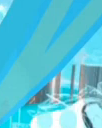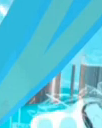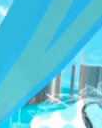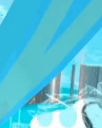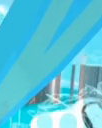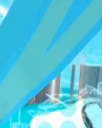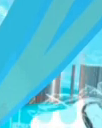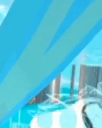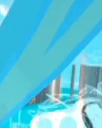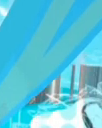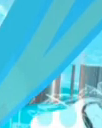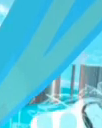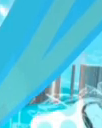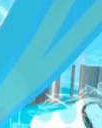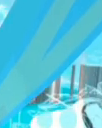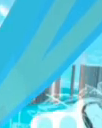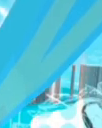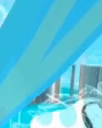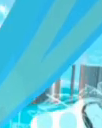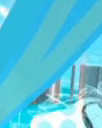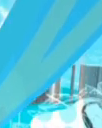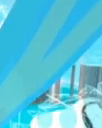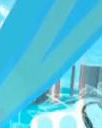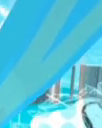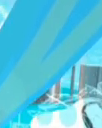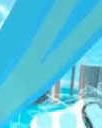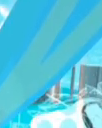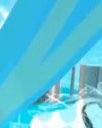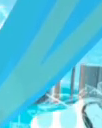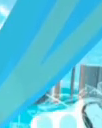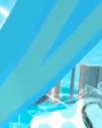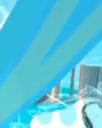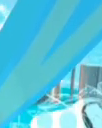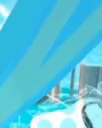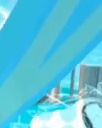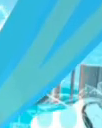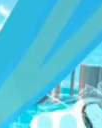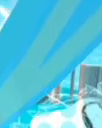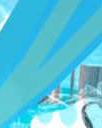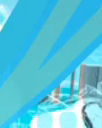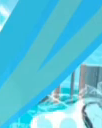respeto que tenía el Poder Judicial aparentemente se está quebrando hoy por hoy.